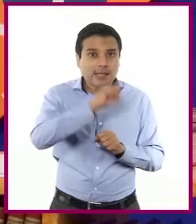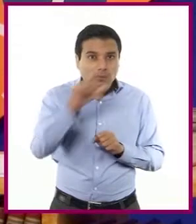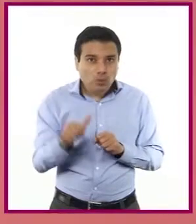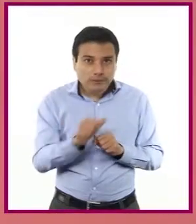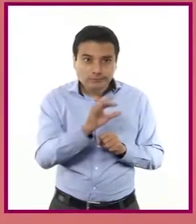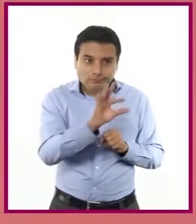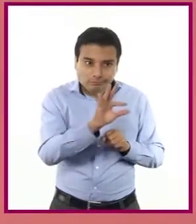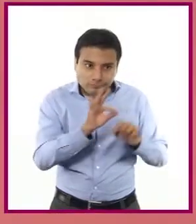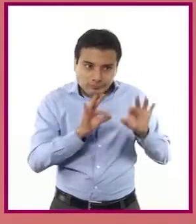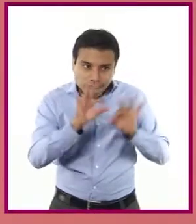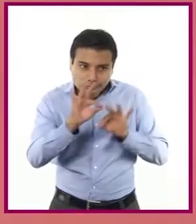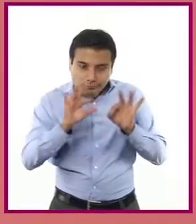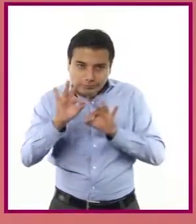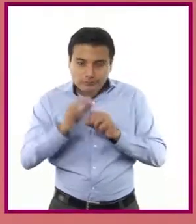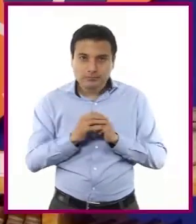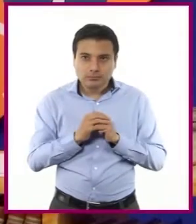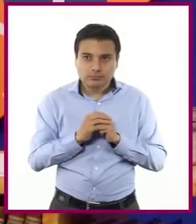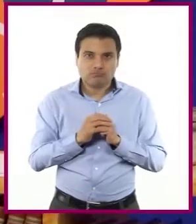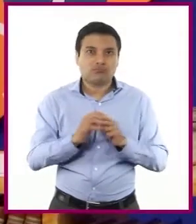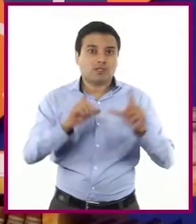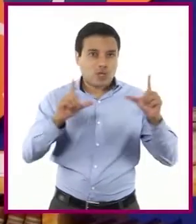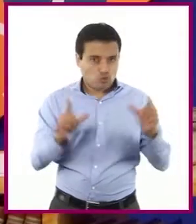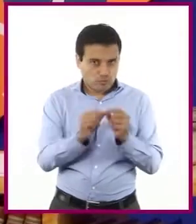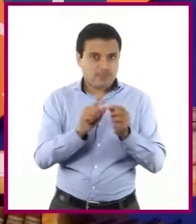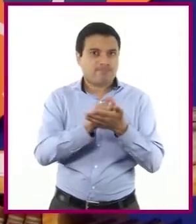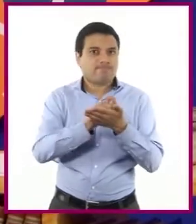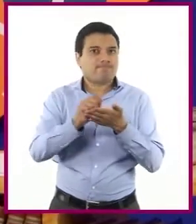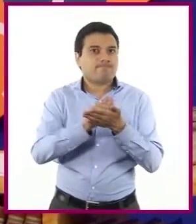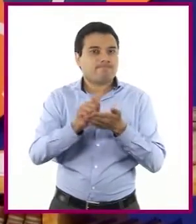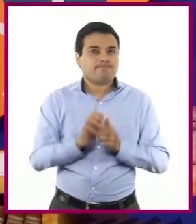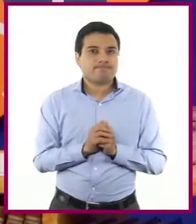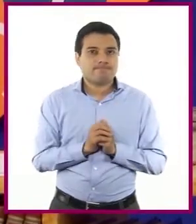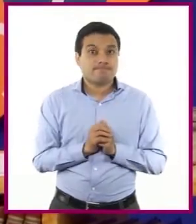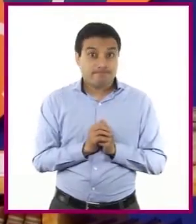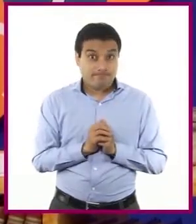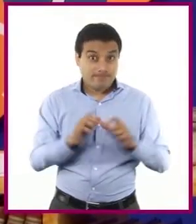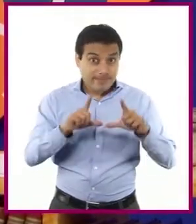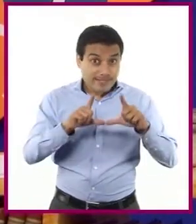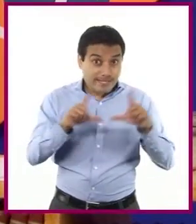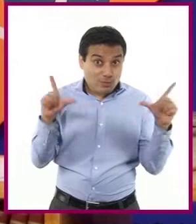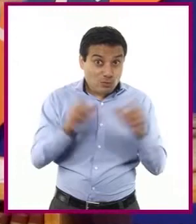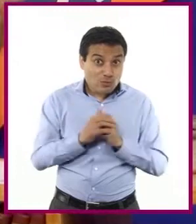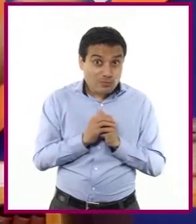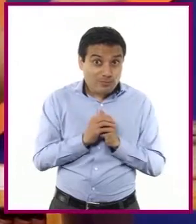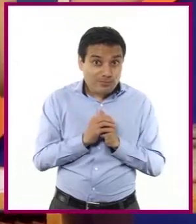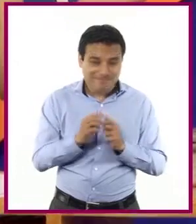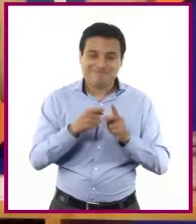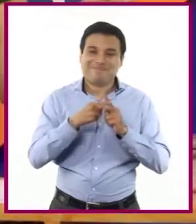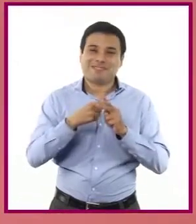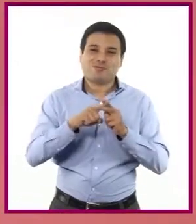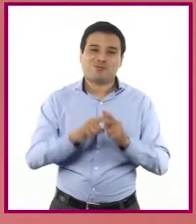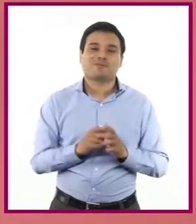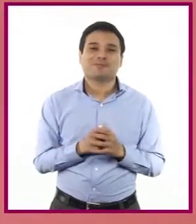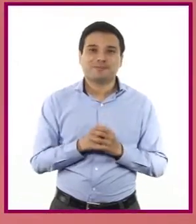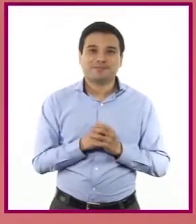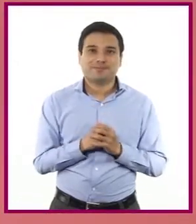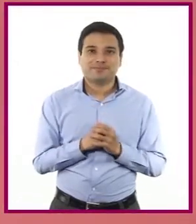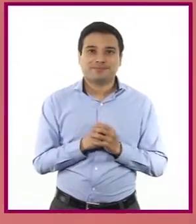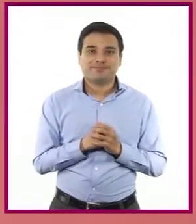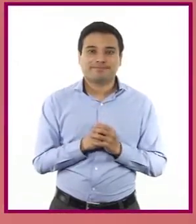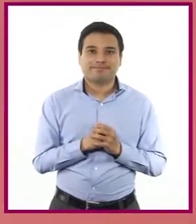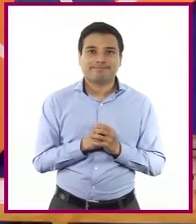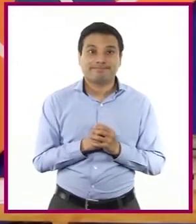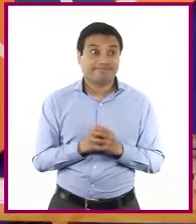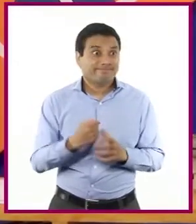concreta de la información a incluir en un resumen. ¿Listas y listos? Muy bien, iniciemos. Maestra,